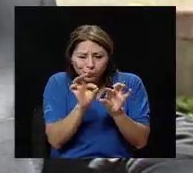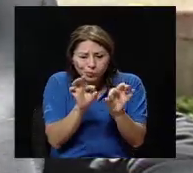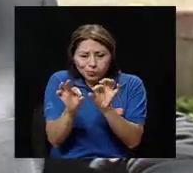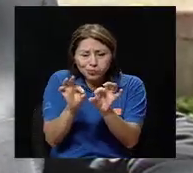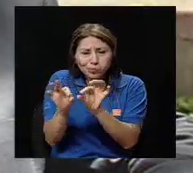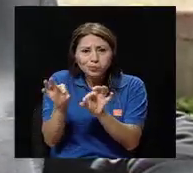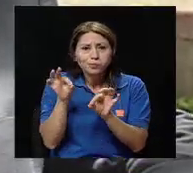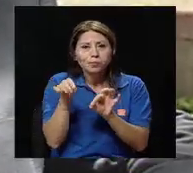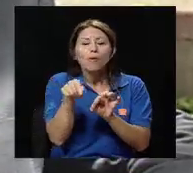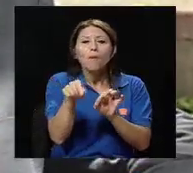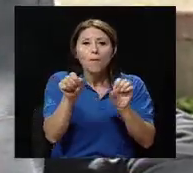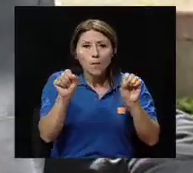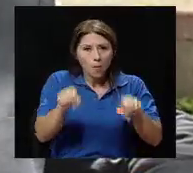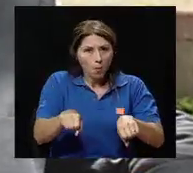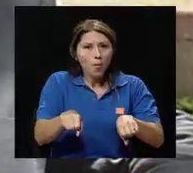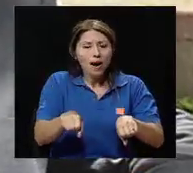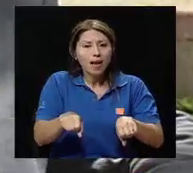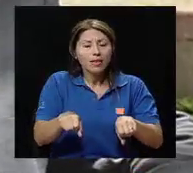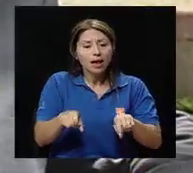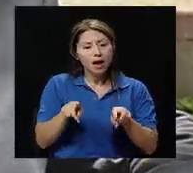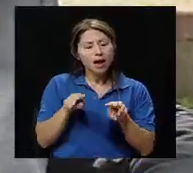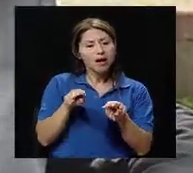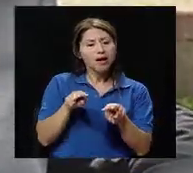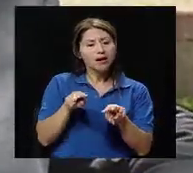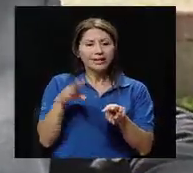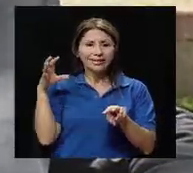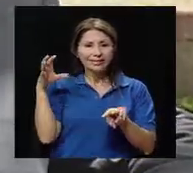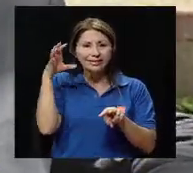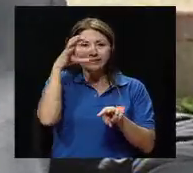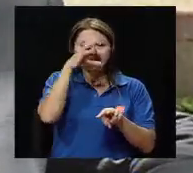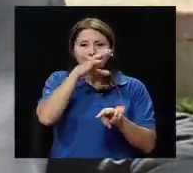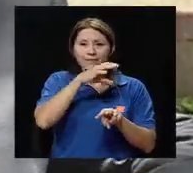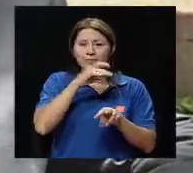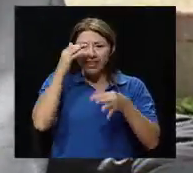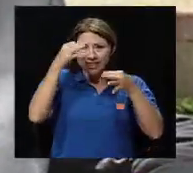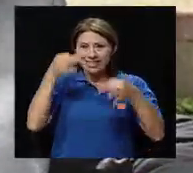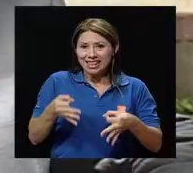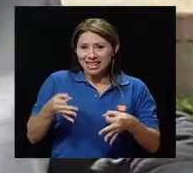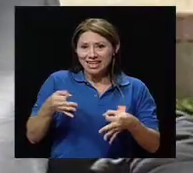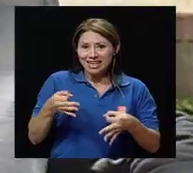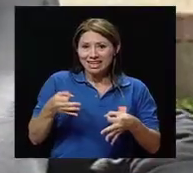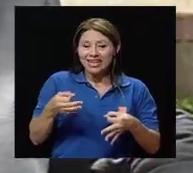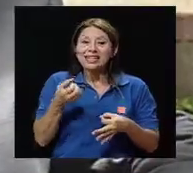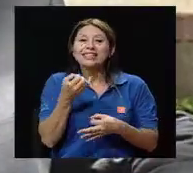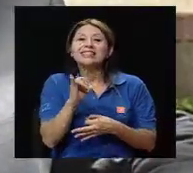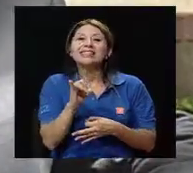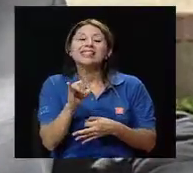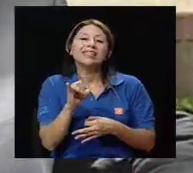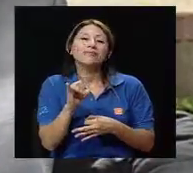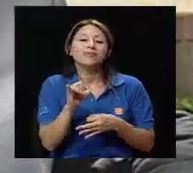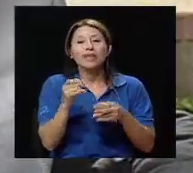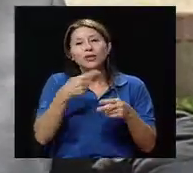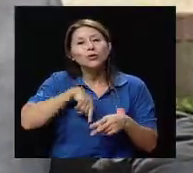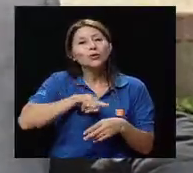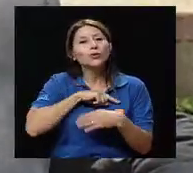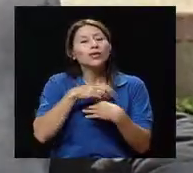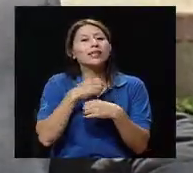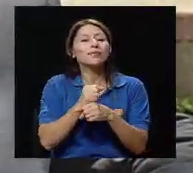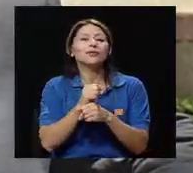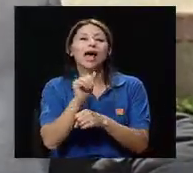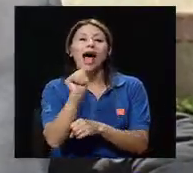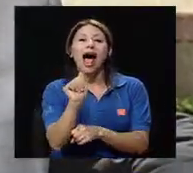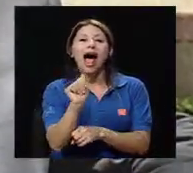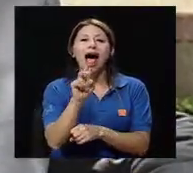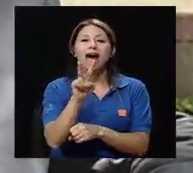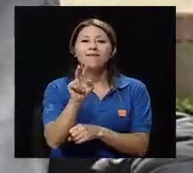podríamos la comisión decidir si abatizamos, lo que comúnmente se llama abatizar, que es echarle unos gránulos